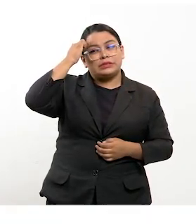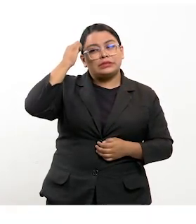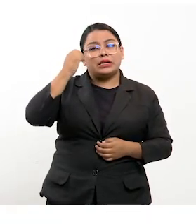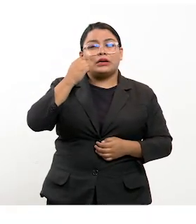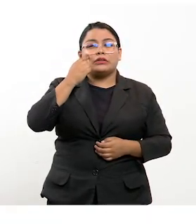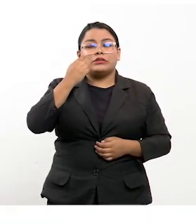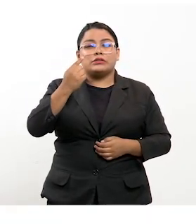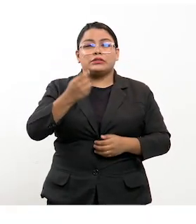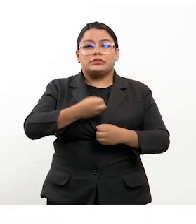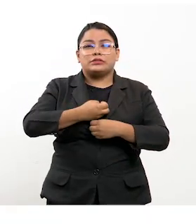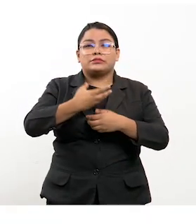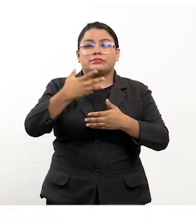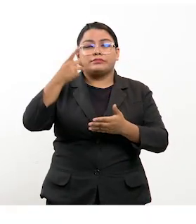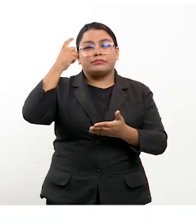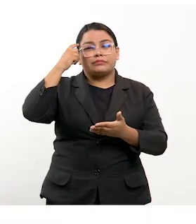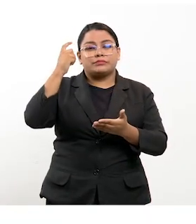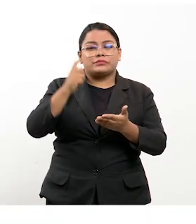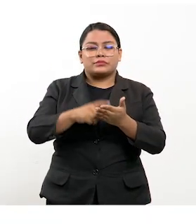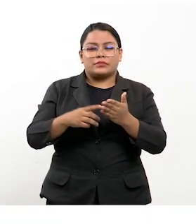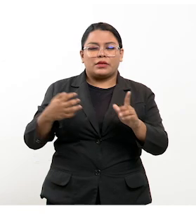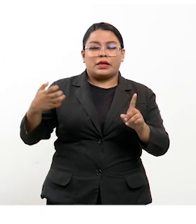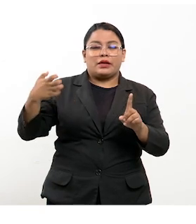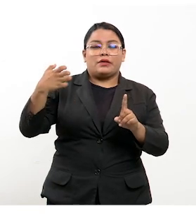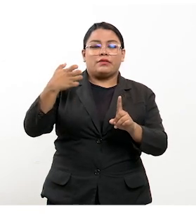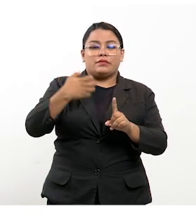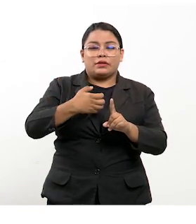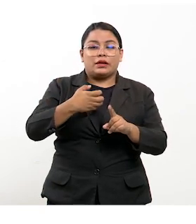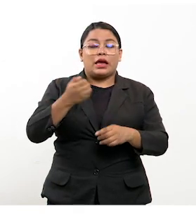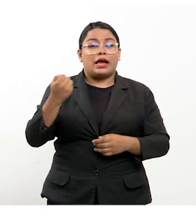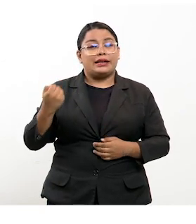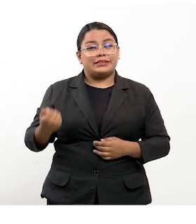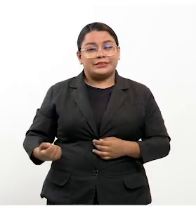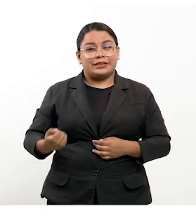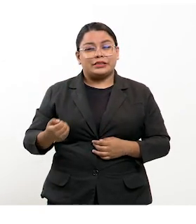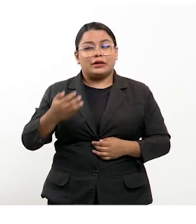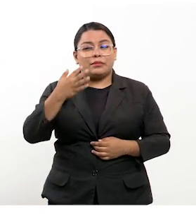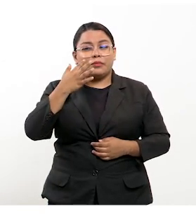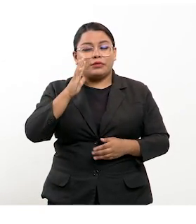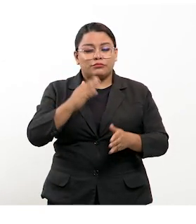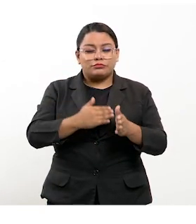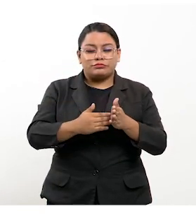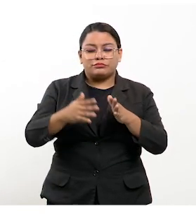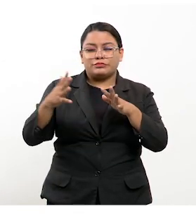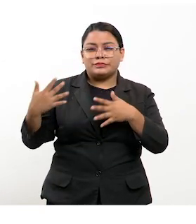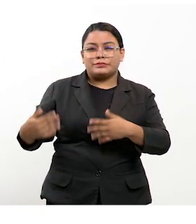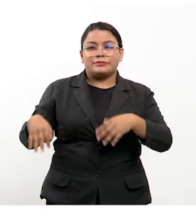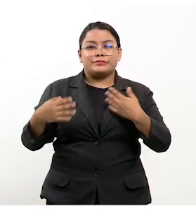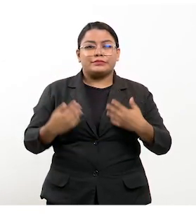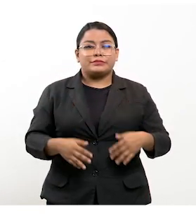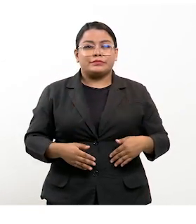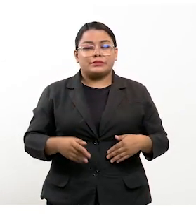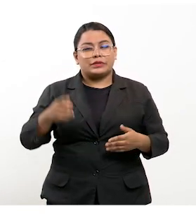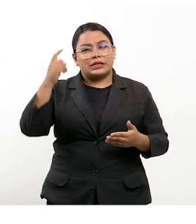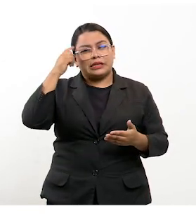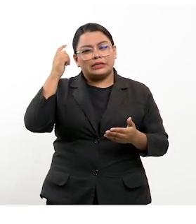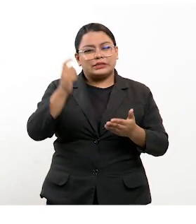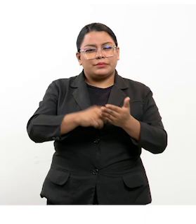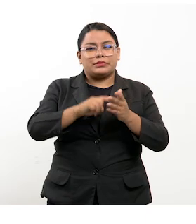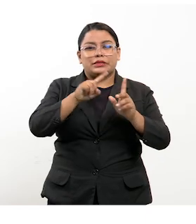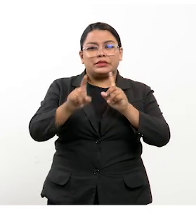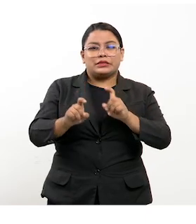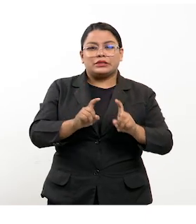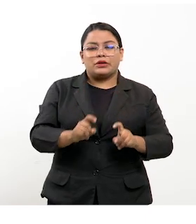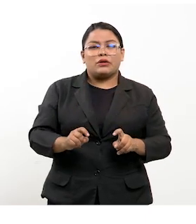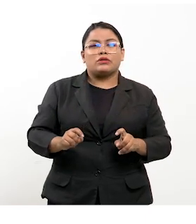nos menciona que las pruebas van enfocadas en el alumnado. Por ejemplo, desde el inicio de nuestras actividades, desde la prueba diagnóstica, la